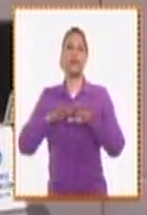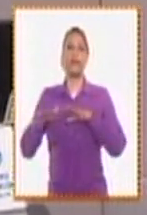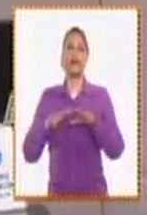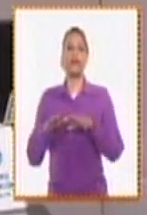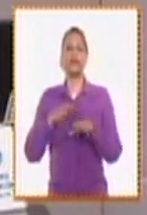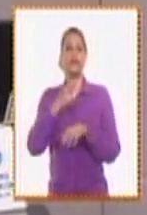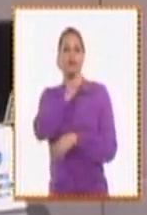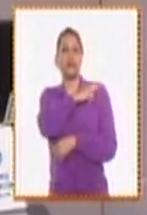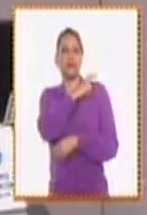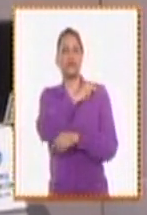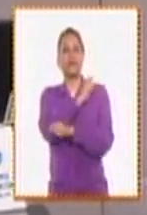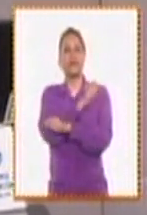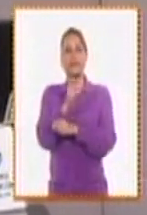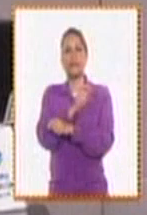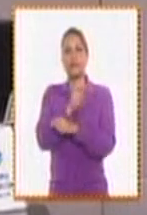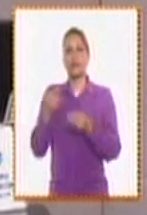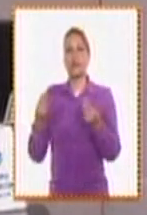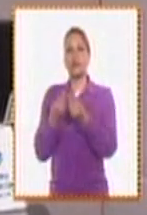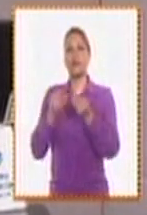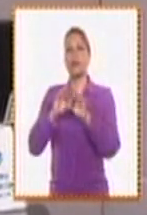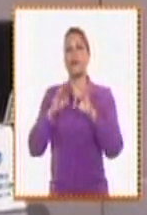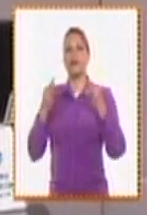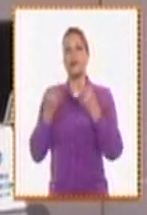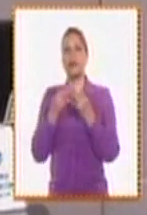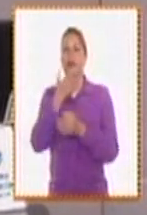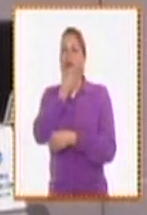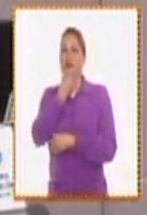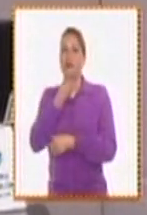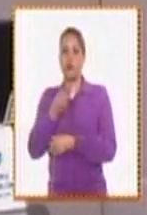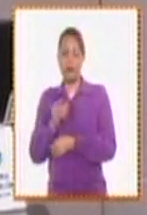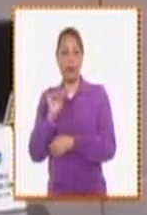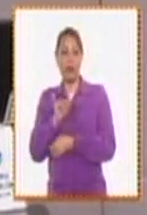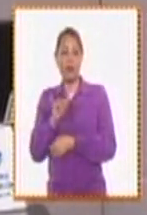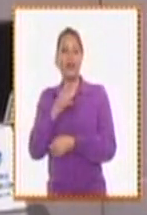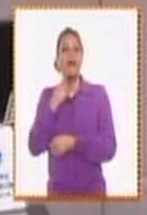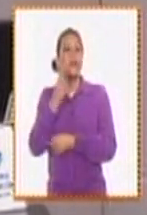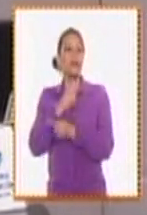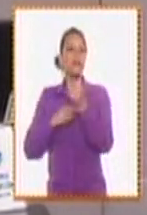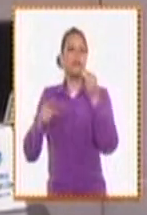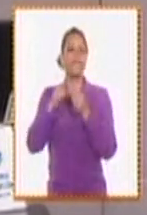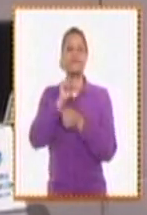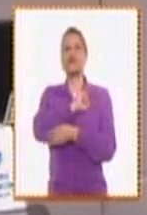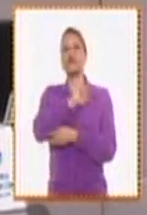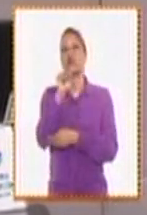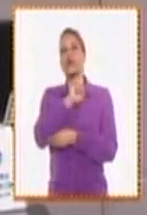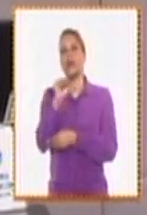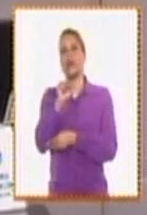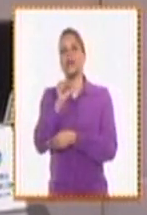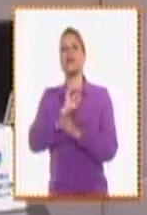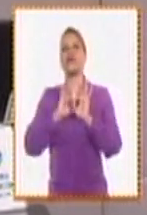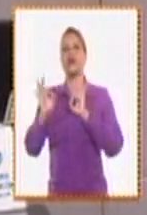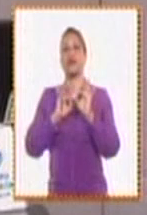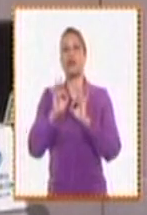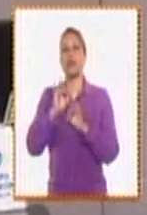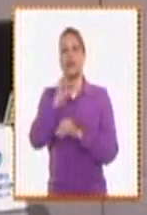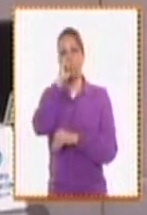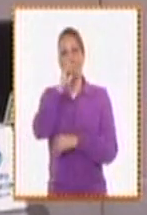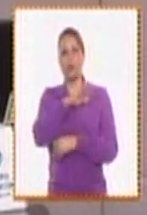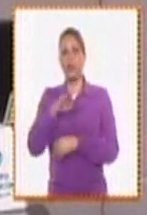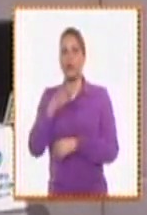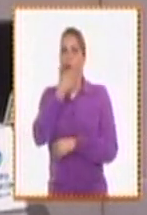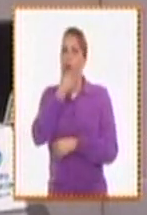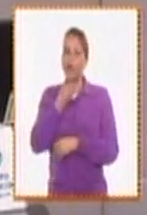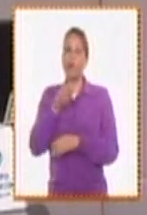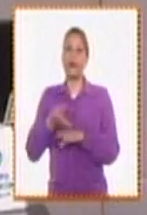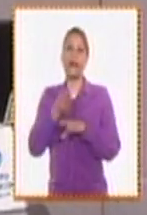directivos, docentes, acompañando a la familia y a los estudiantes, pero concretamente lo que tenemos que lograr es proteger a los niños, adolescentes y jóvenes para que no caigan en